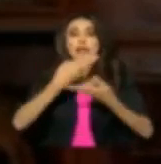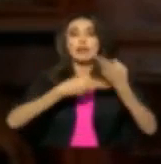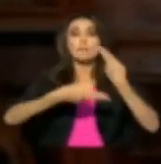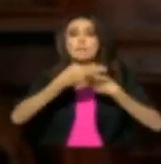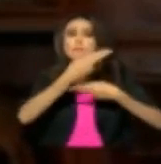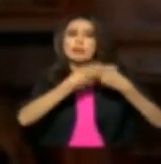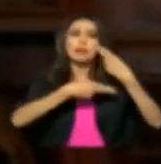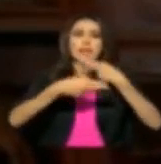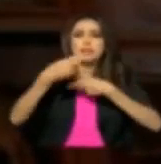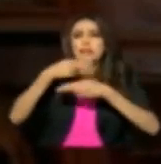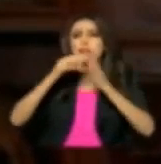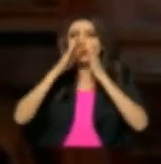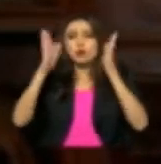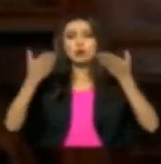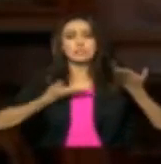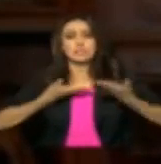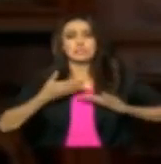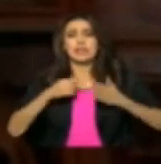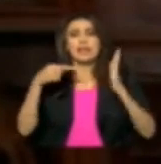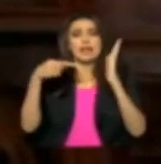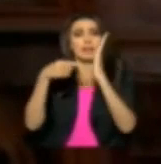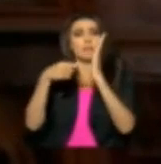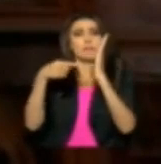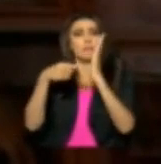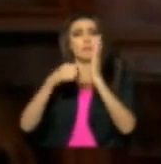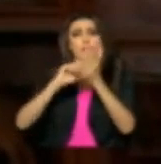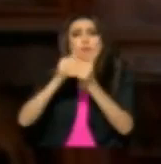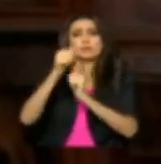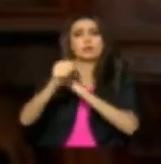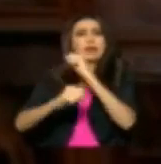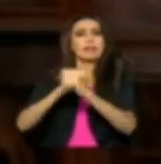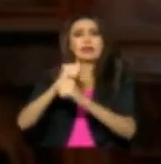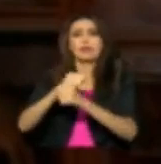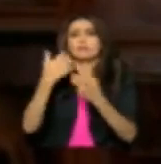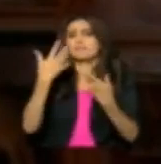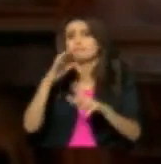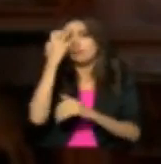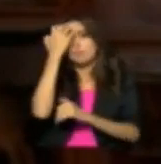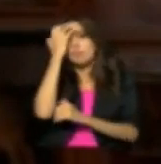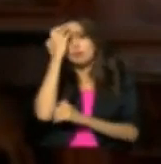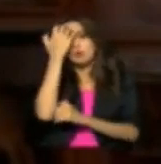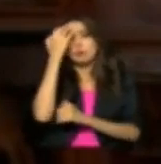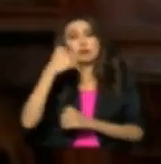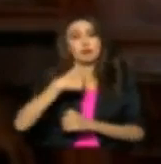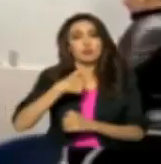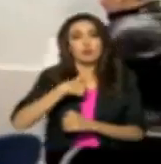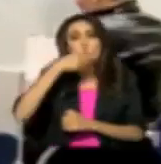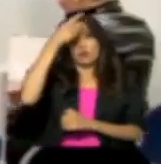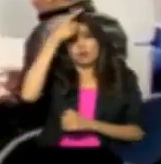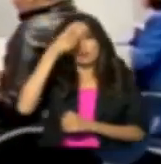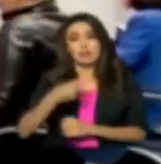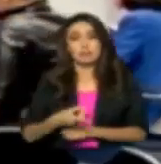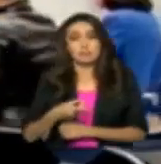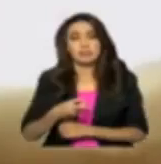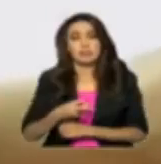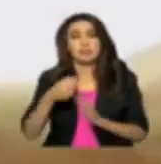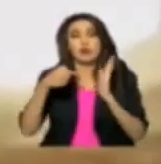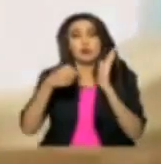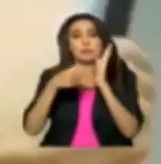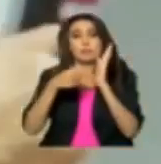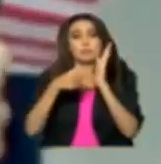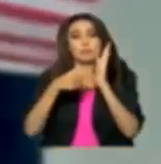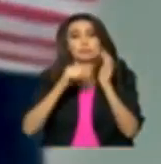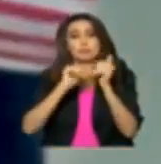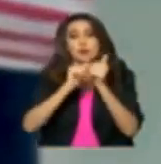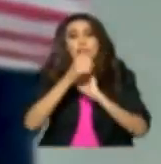me dicen que el anticipo al impuesto a la renta es un verdadero dolor de cabeza. Por eso he decidido eliminar el anticipo del impuesto